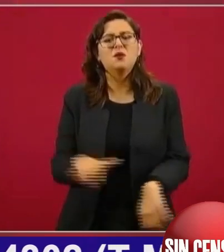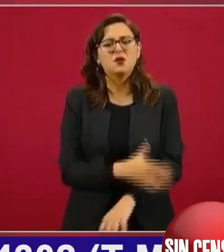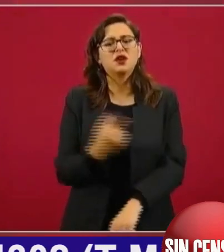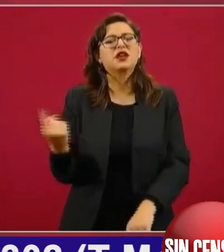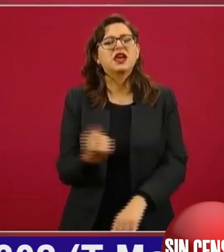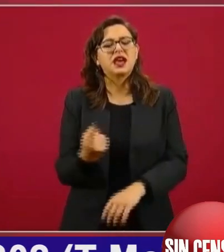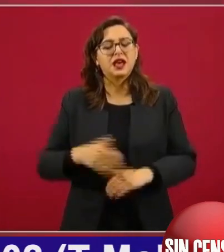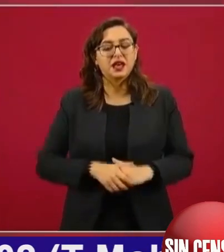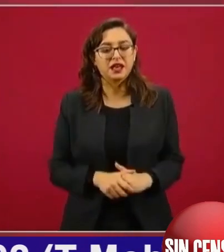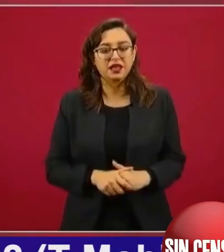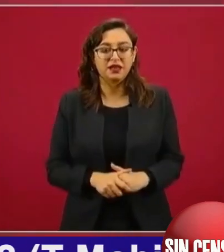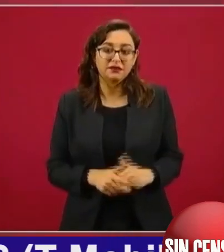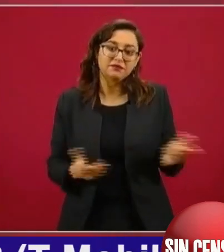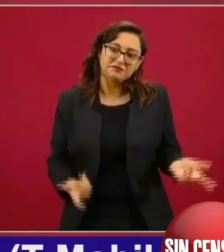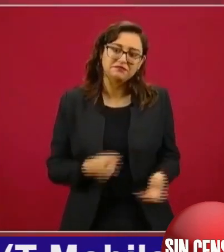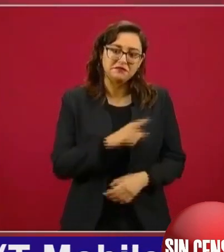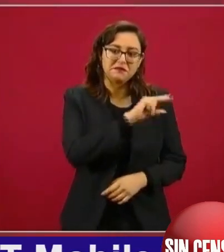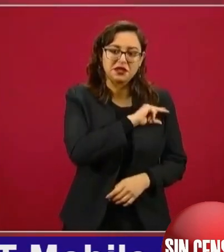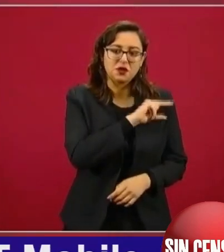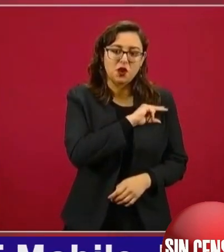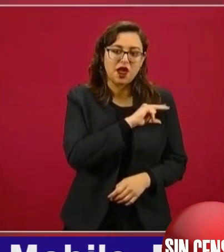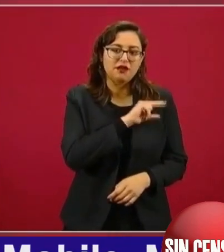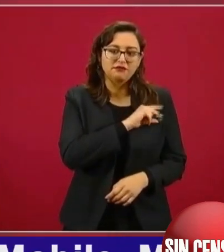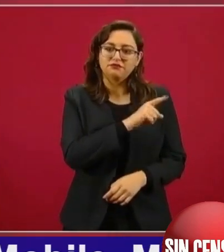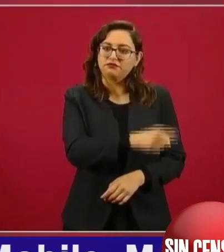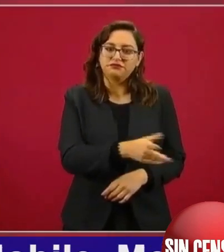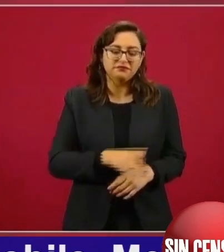predominaban las privadas.